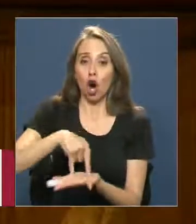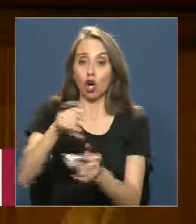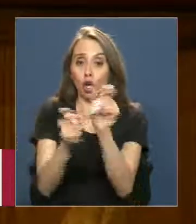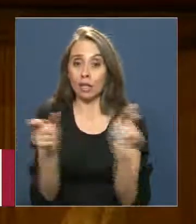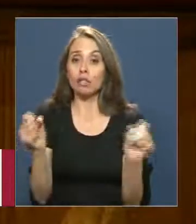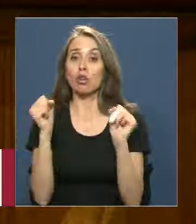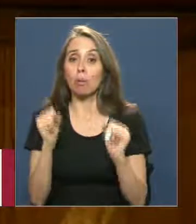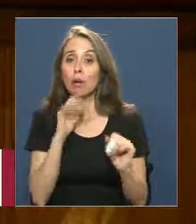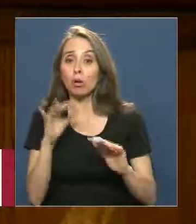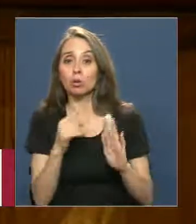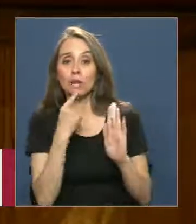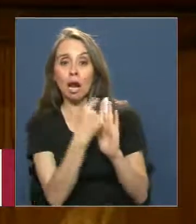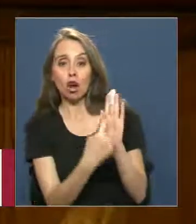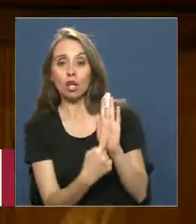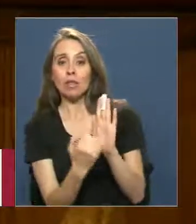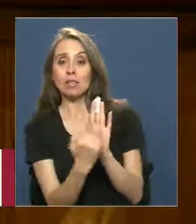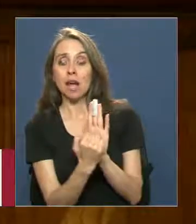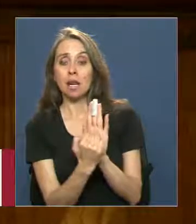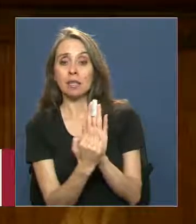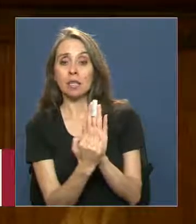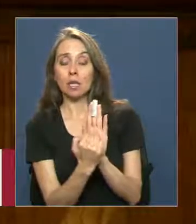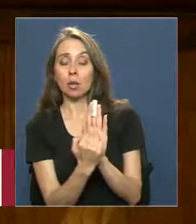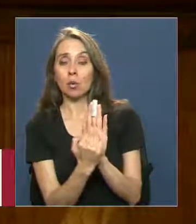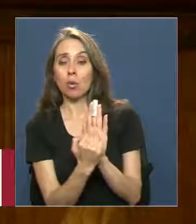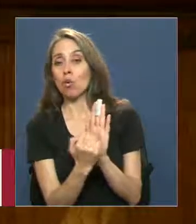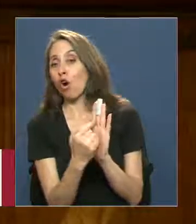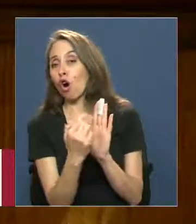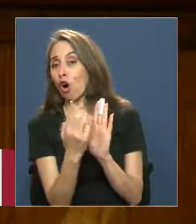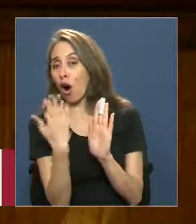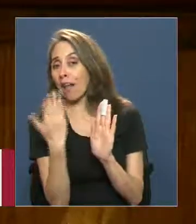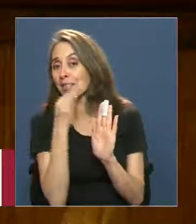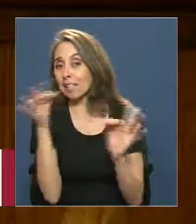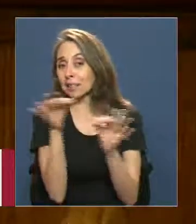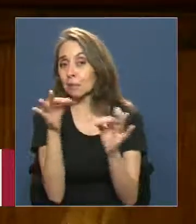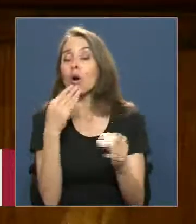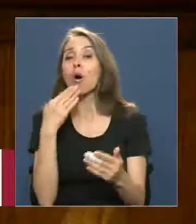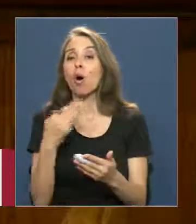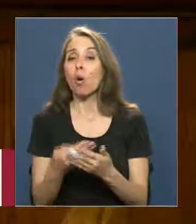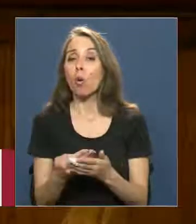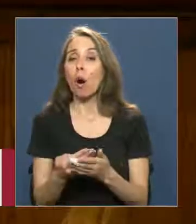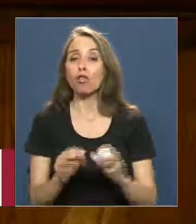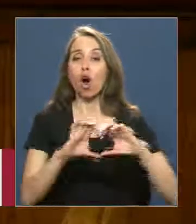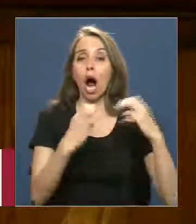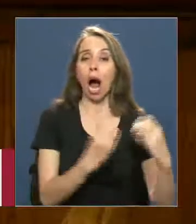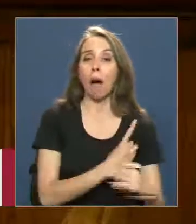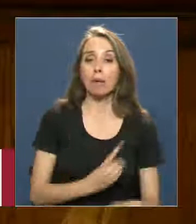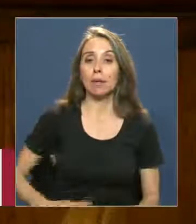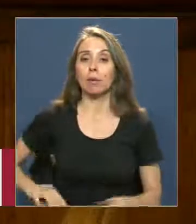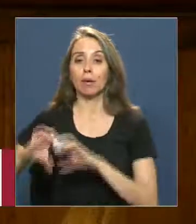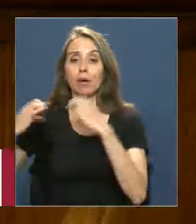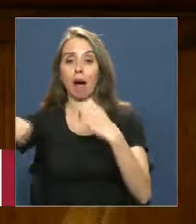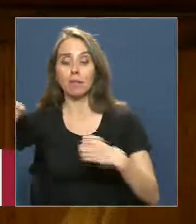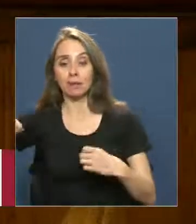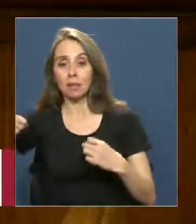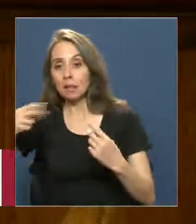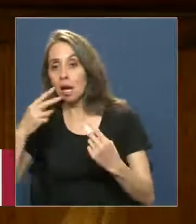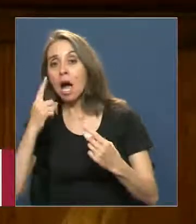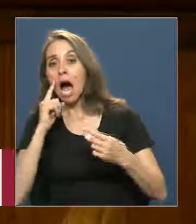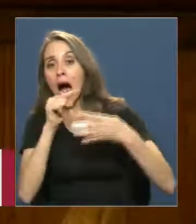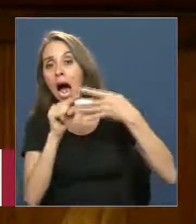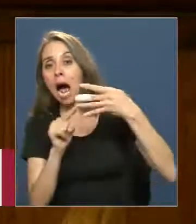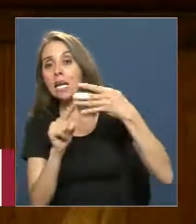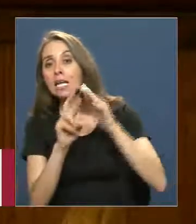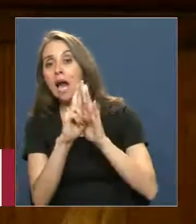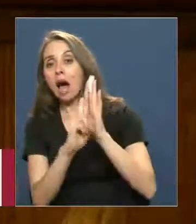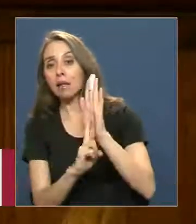de la facultad descrita en el artículo precedente cuando en ambas cámaras se observen las siguientes